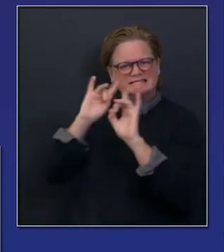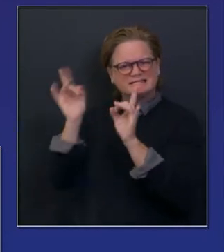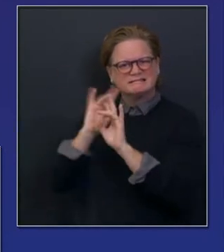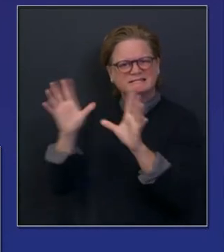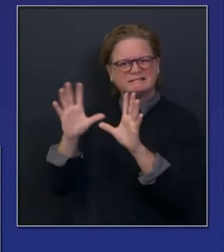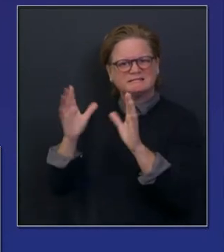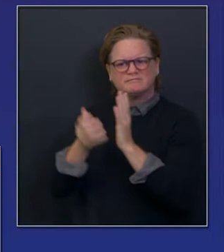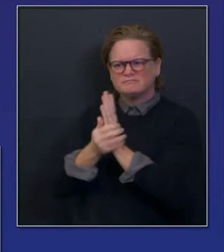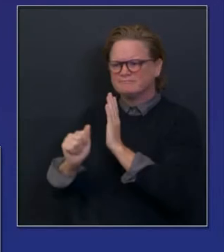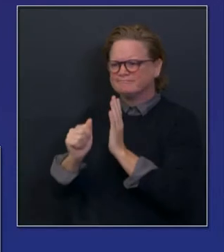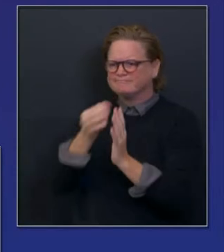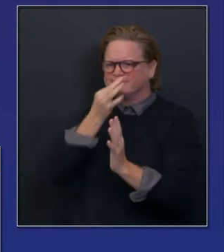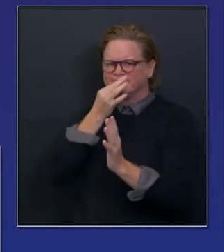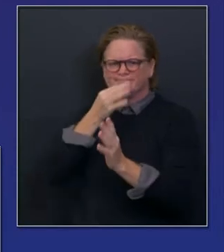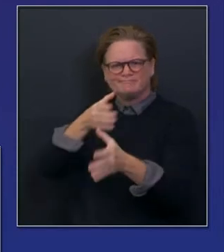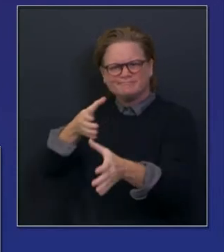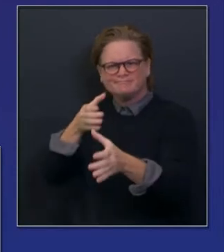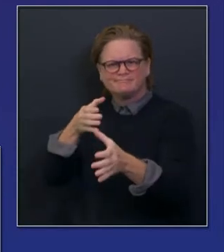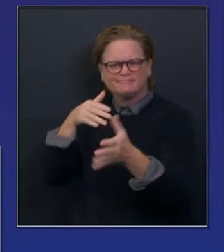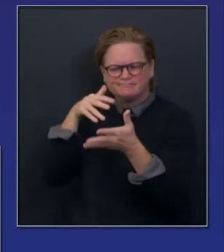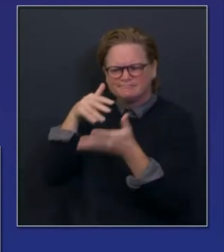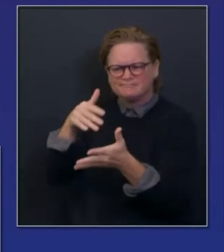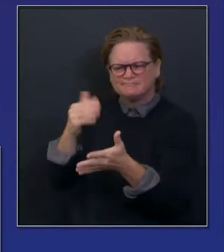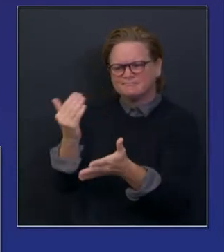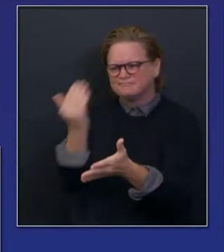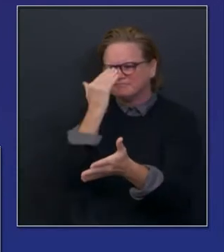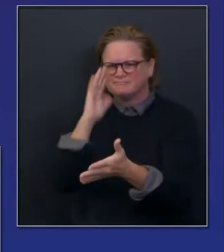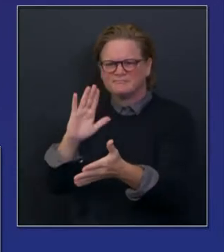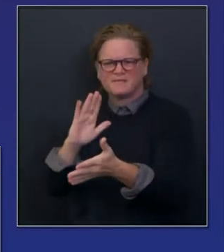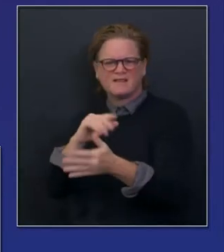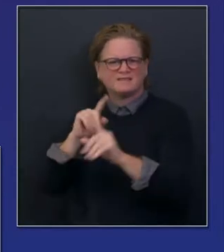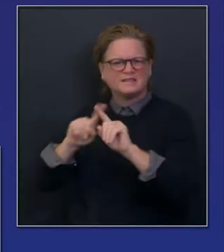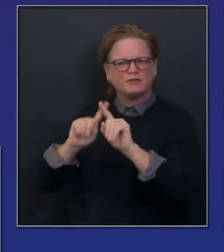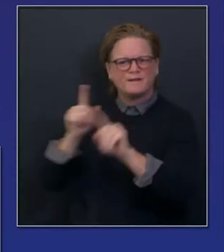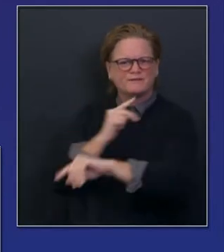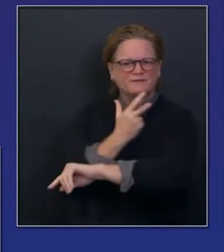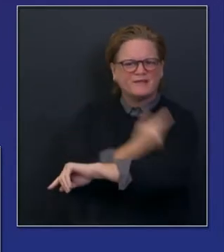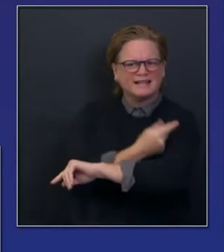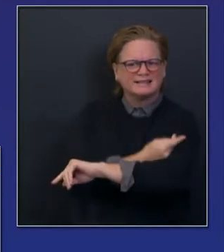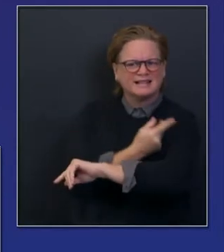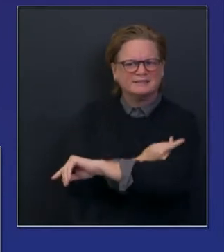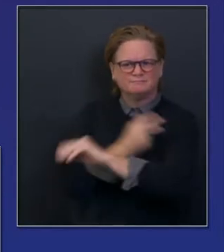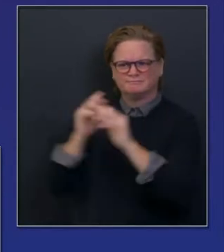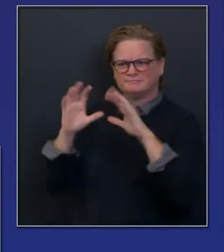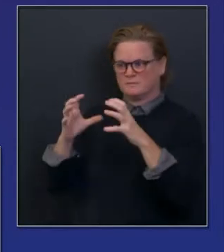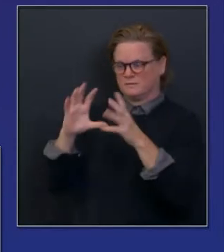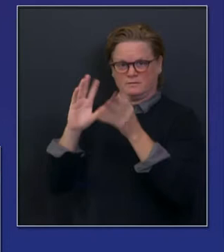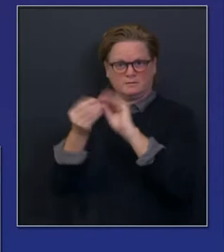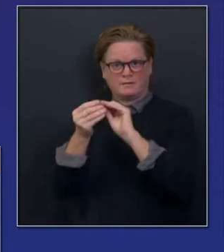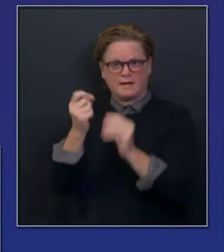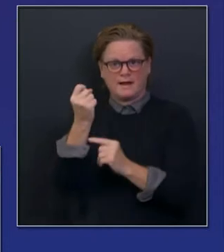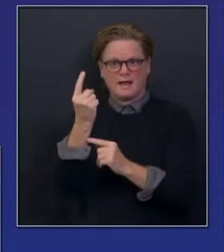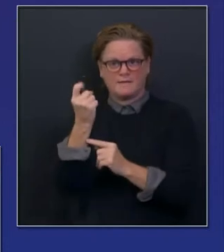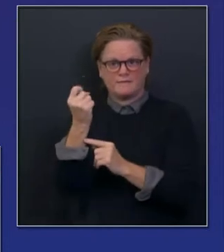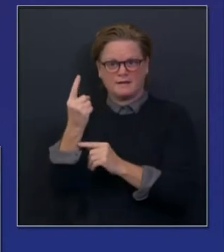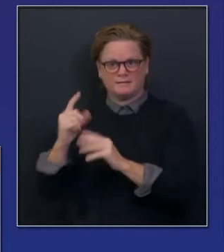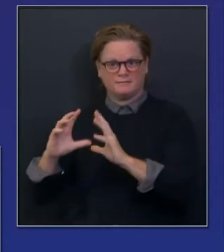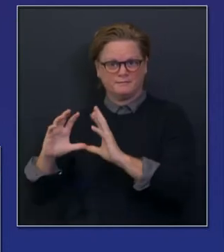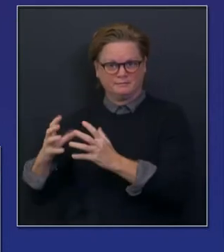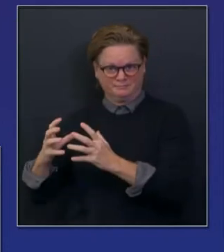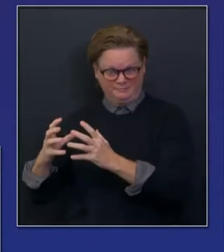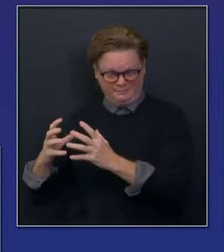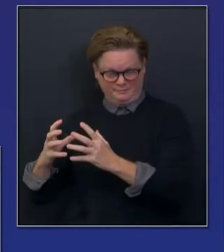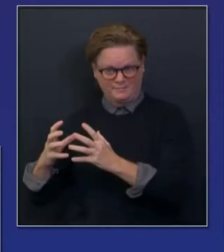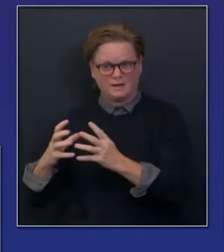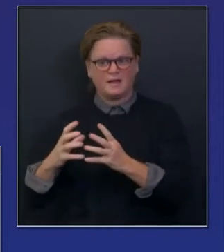expertos, doctores, con un enfoque particular en las vacunas. Un comité de 11